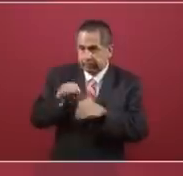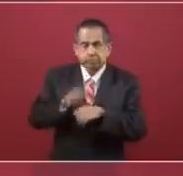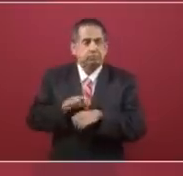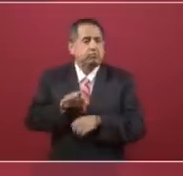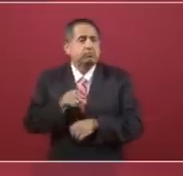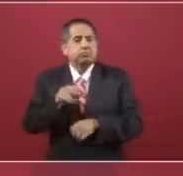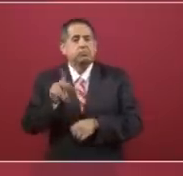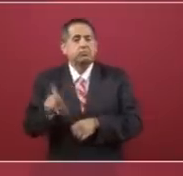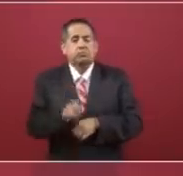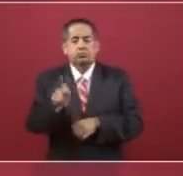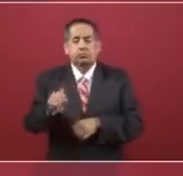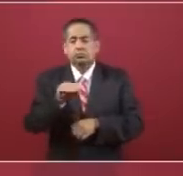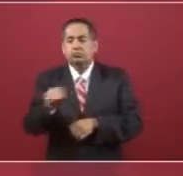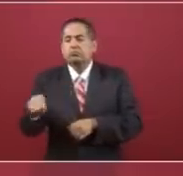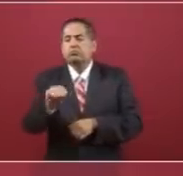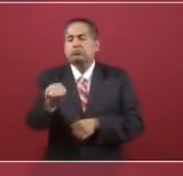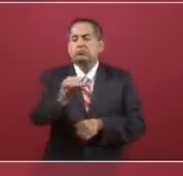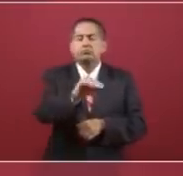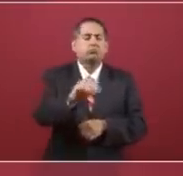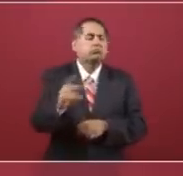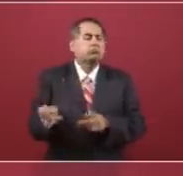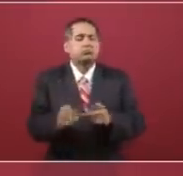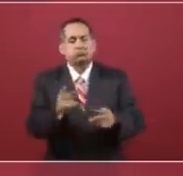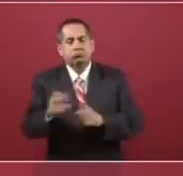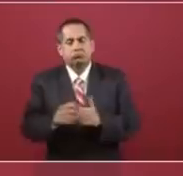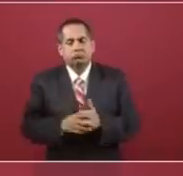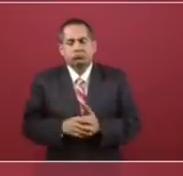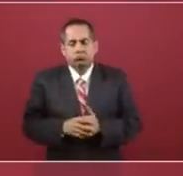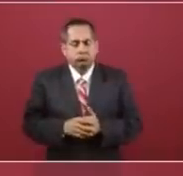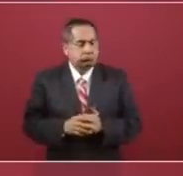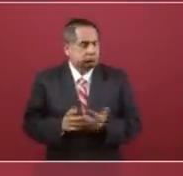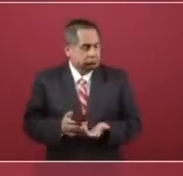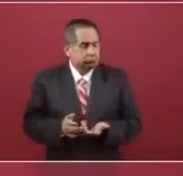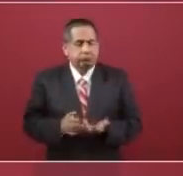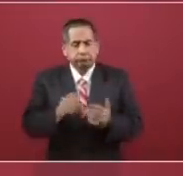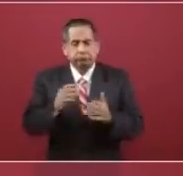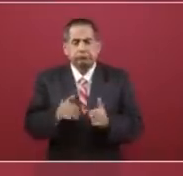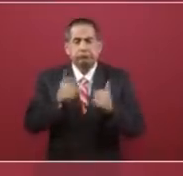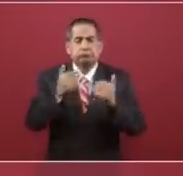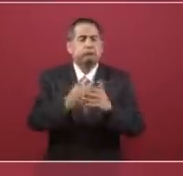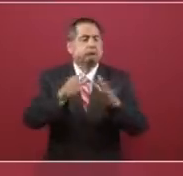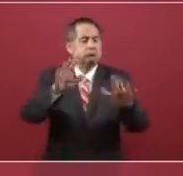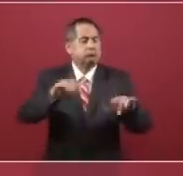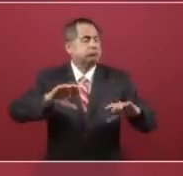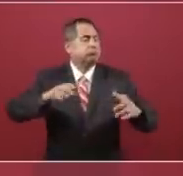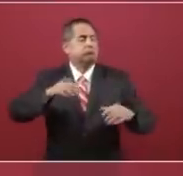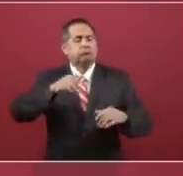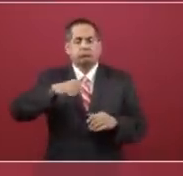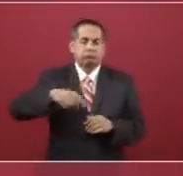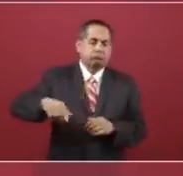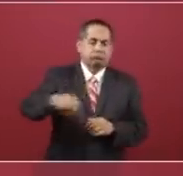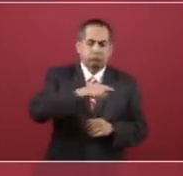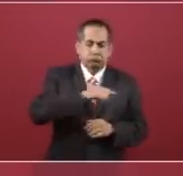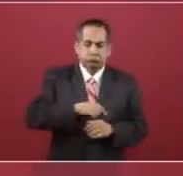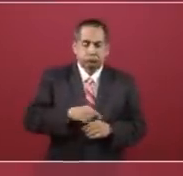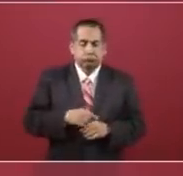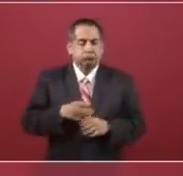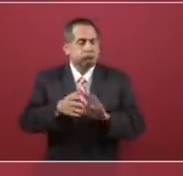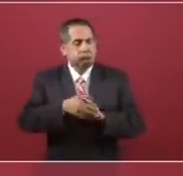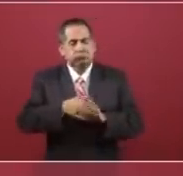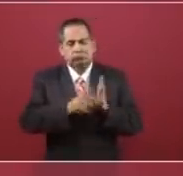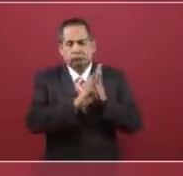los pueblos y cada vez que eh voy a un acto y en una valla voy